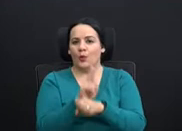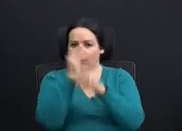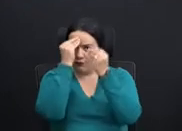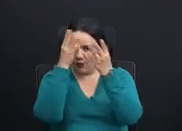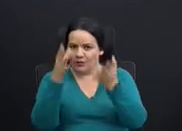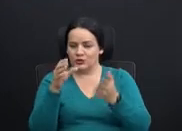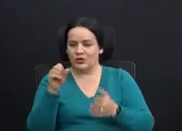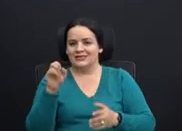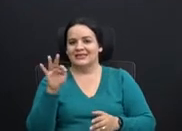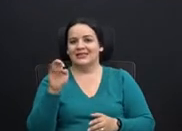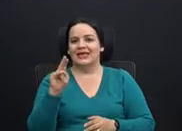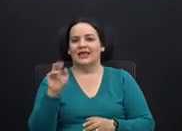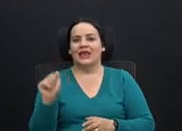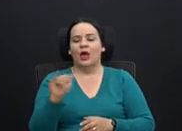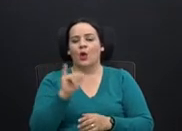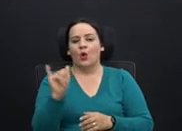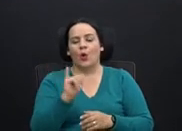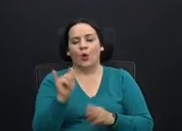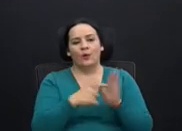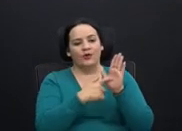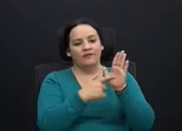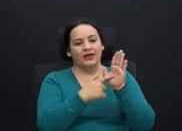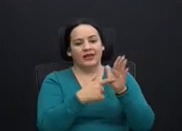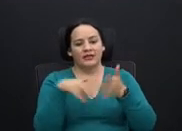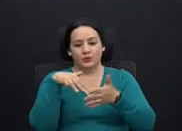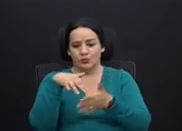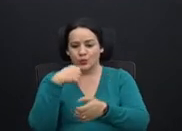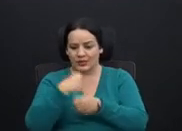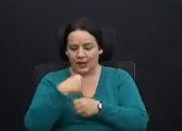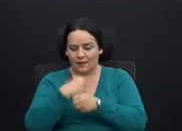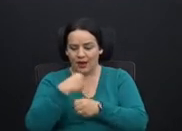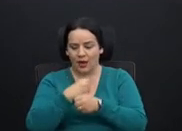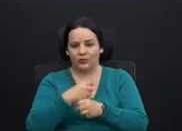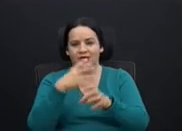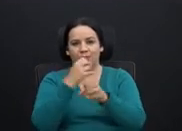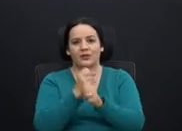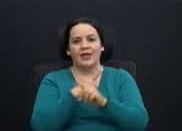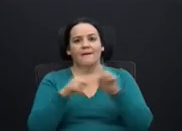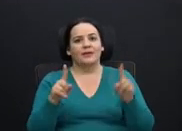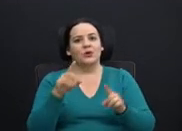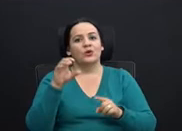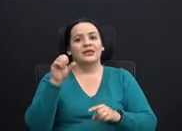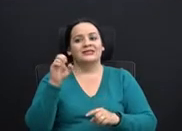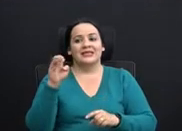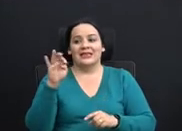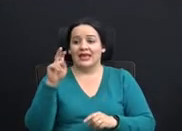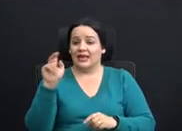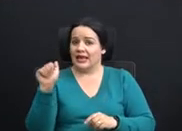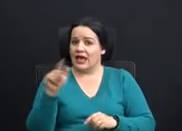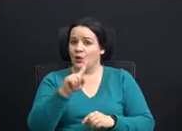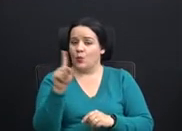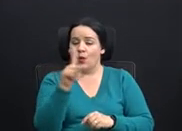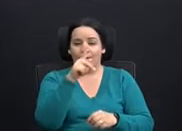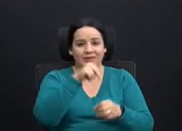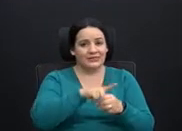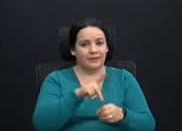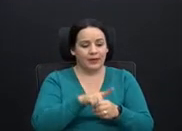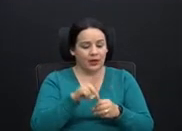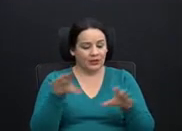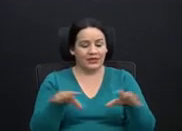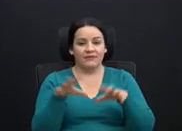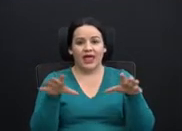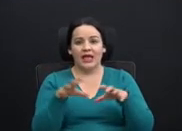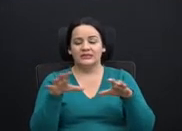como referencia de los estudios y los trabajos que hemos hecho, pero Setena no ha participado en las actividades de campo que